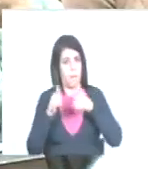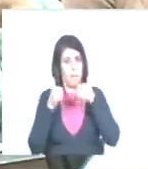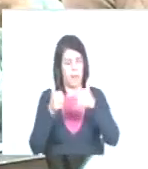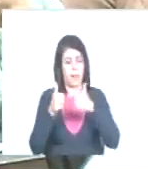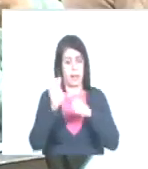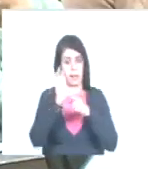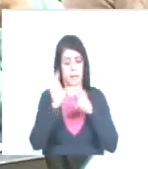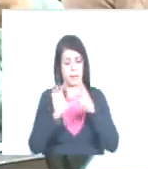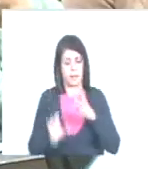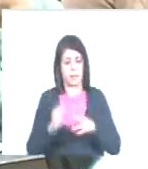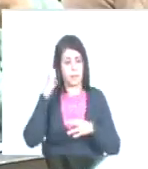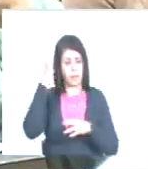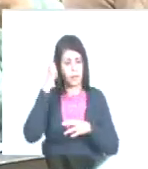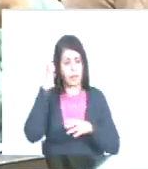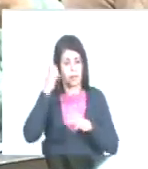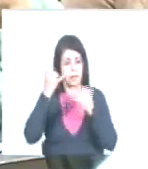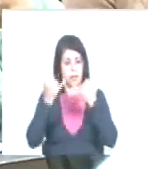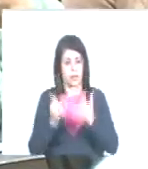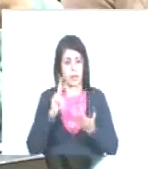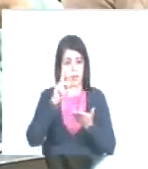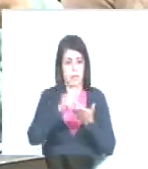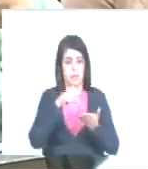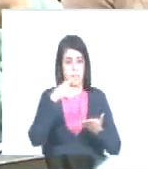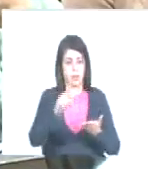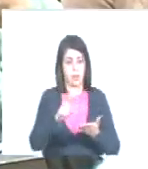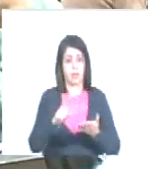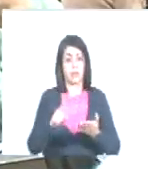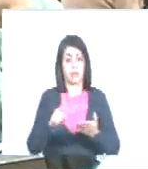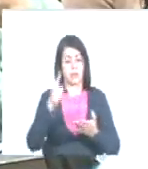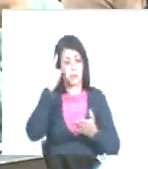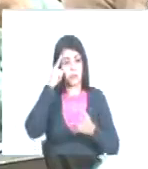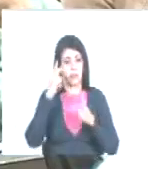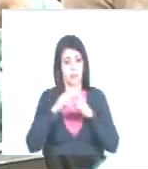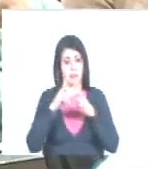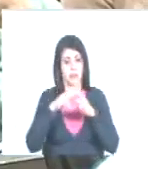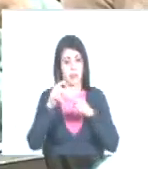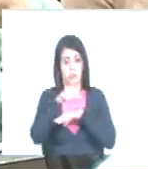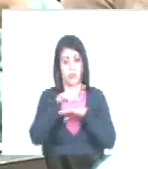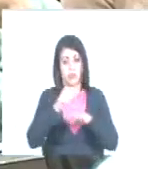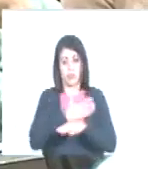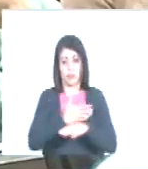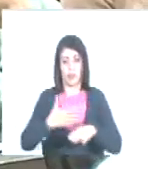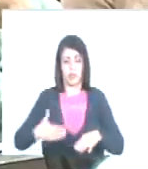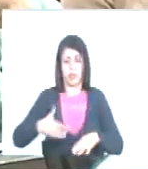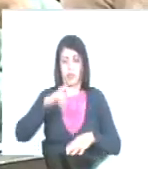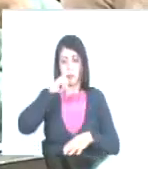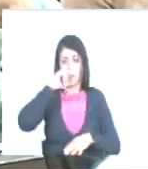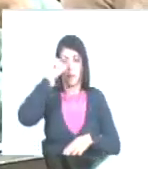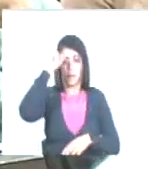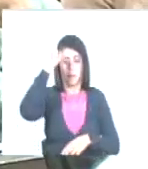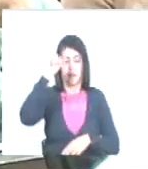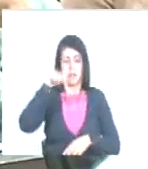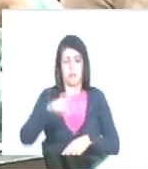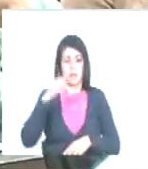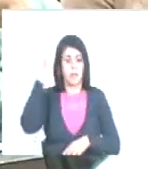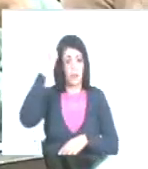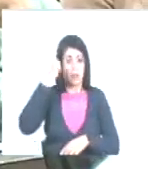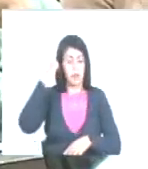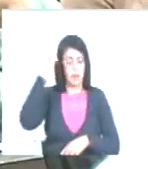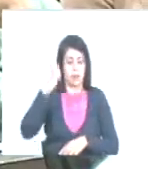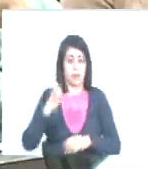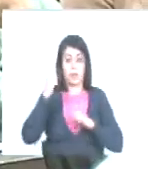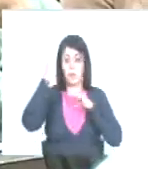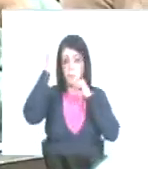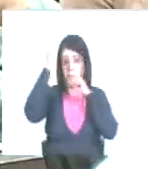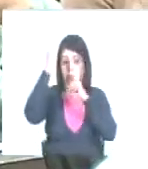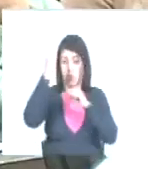la tendencia en Europa en este momento hay de reconocimiento del gobierno de nuestro presidente Nicolás Maduro en Europa y las